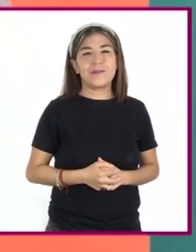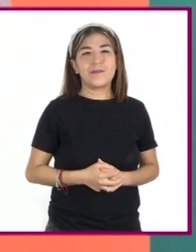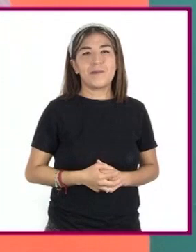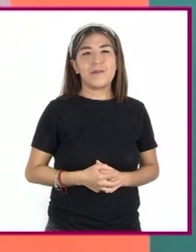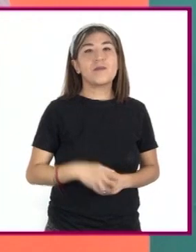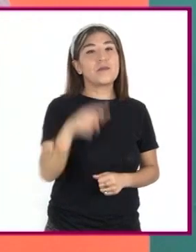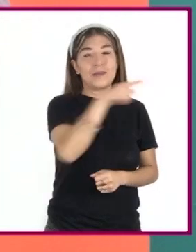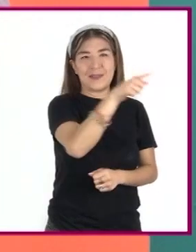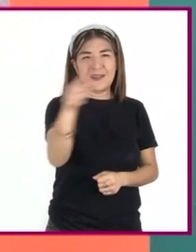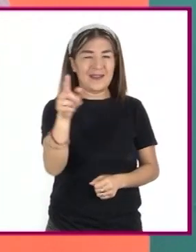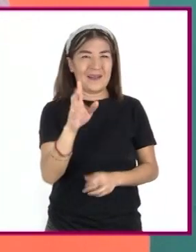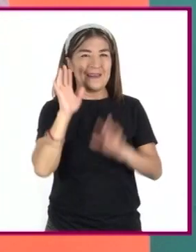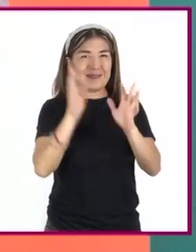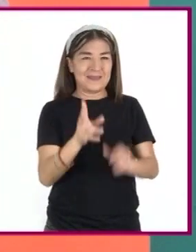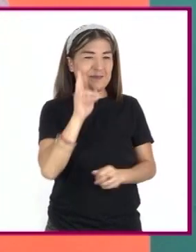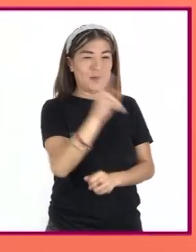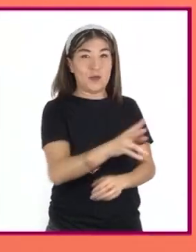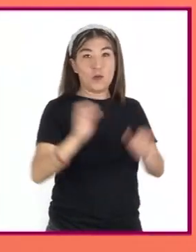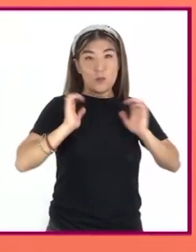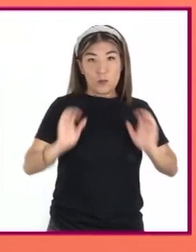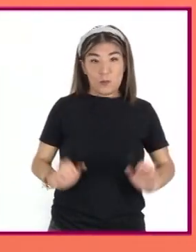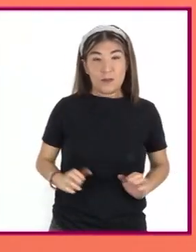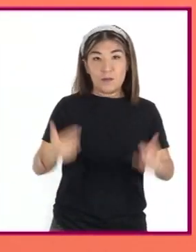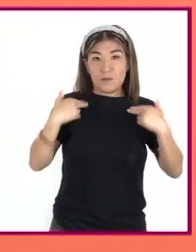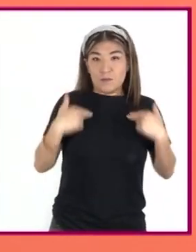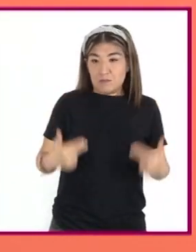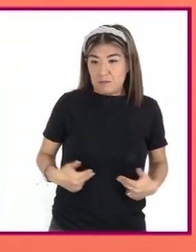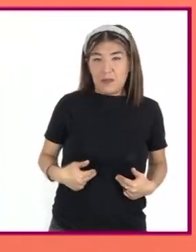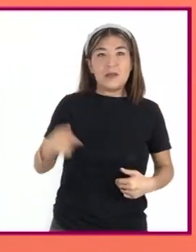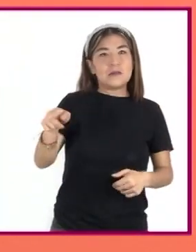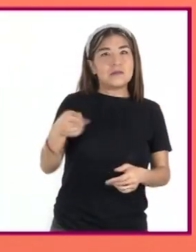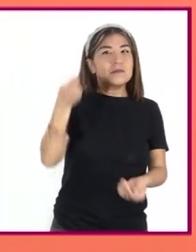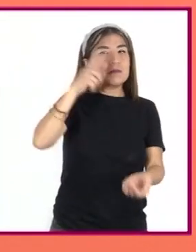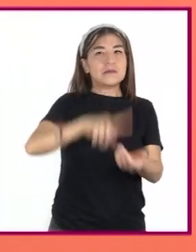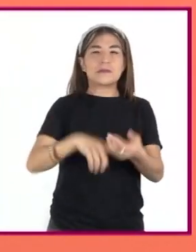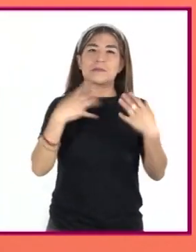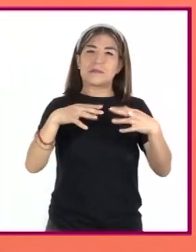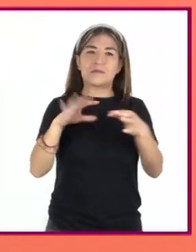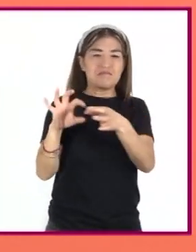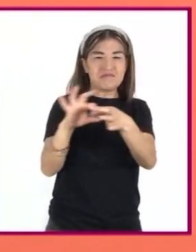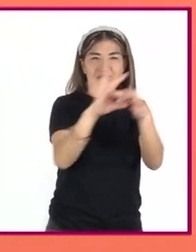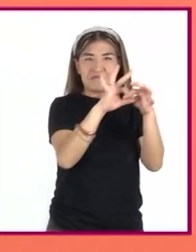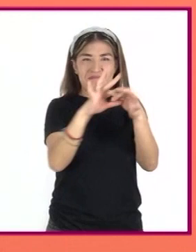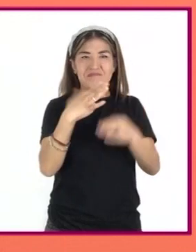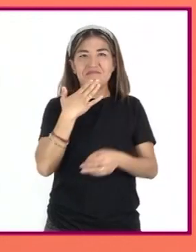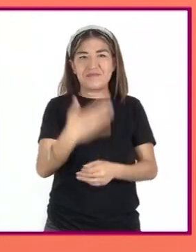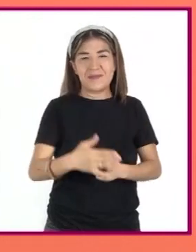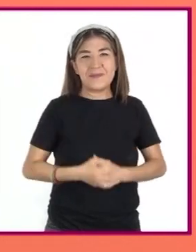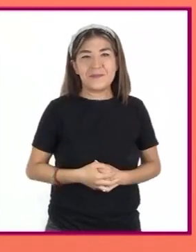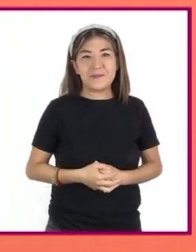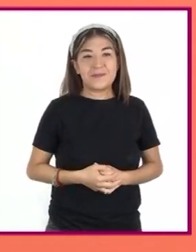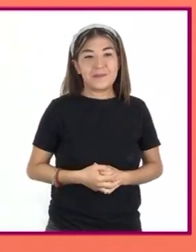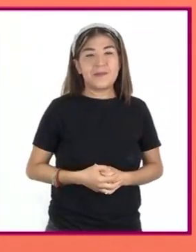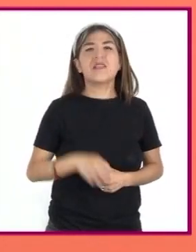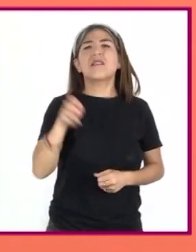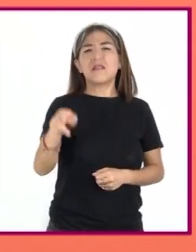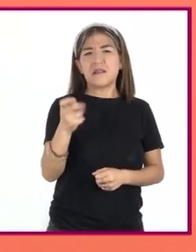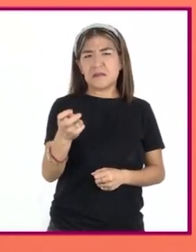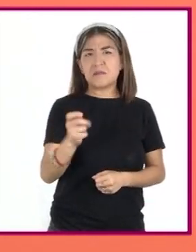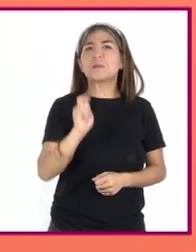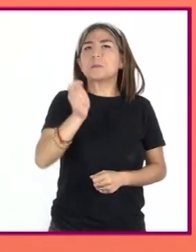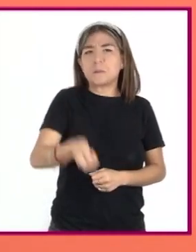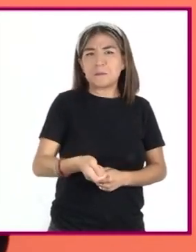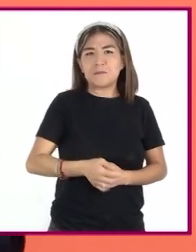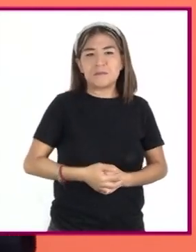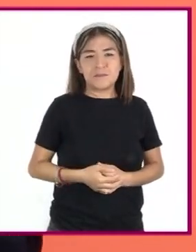Como ustedes ven, el cuerpo humano es un reino muy unido. Esto significa